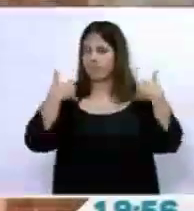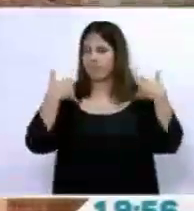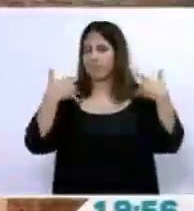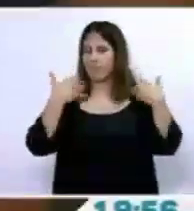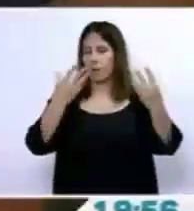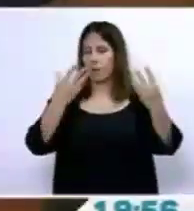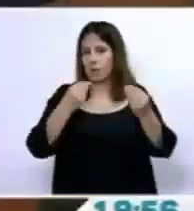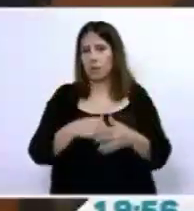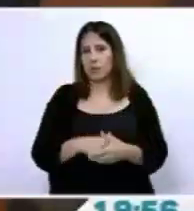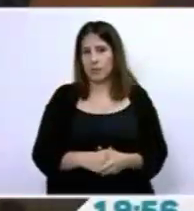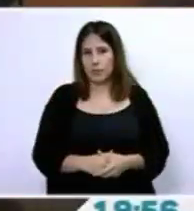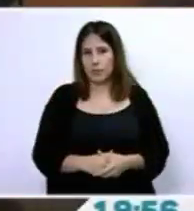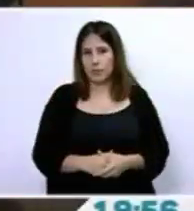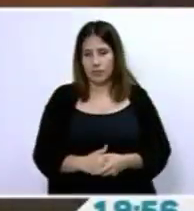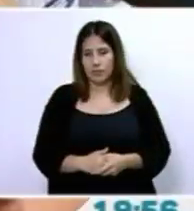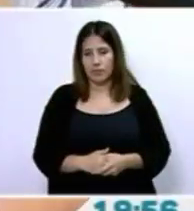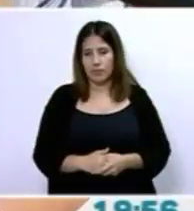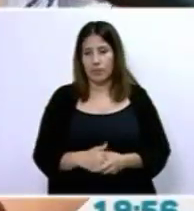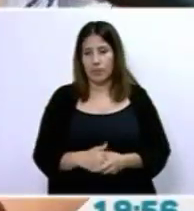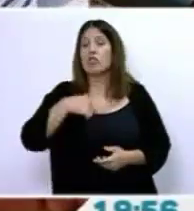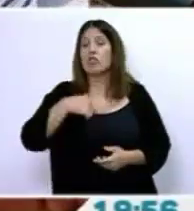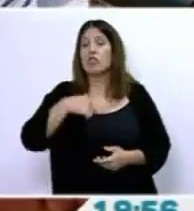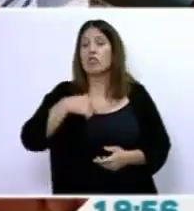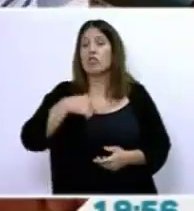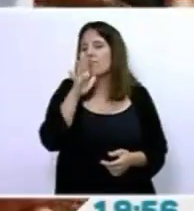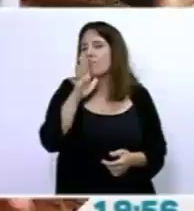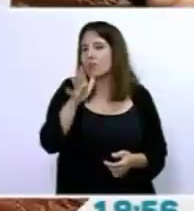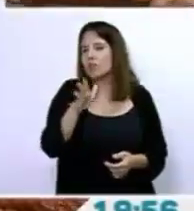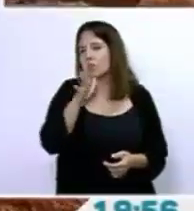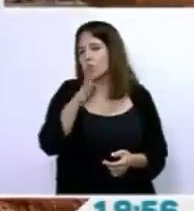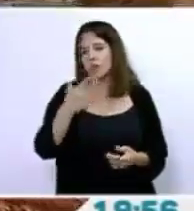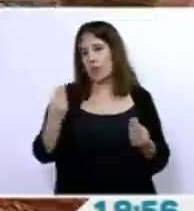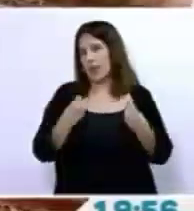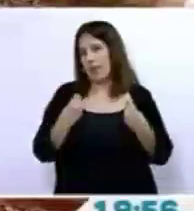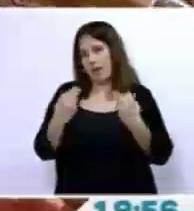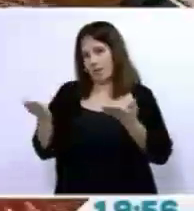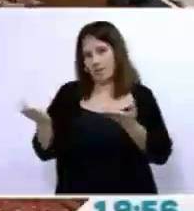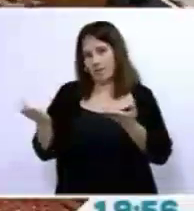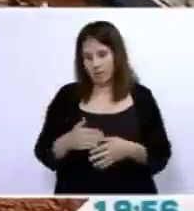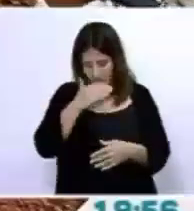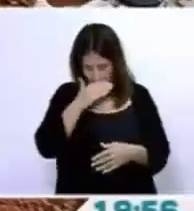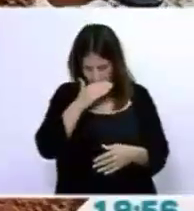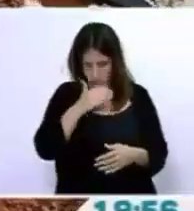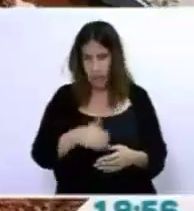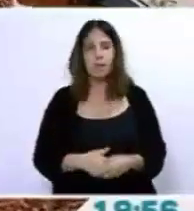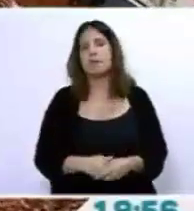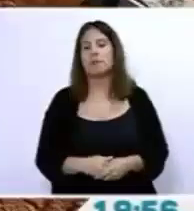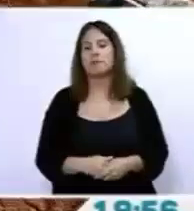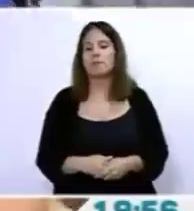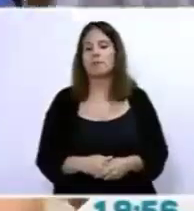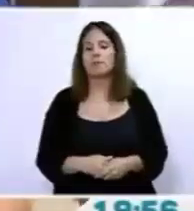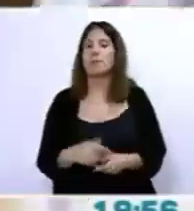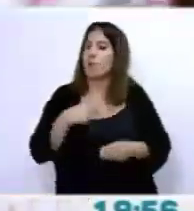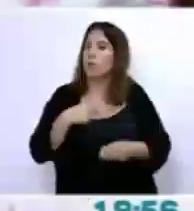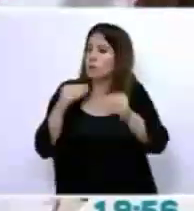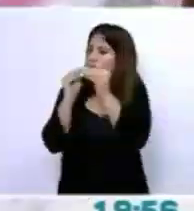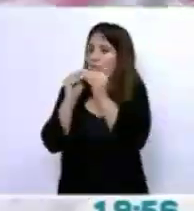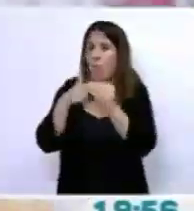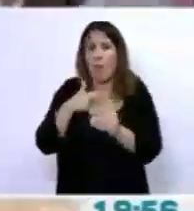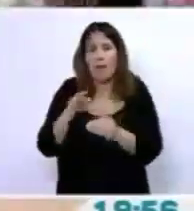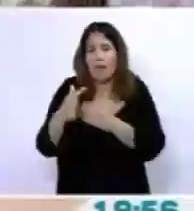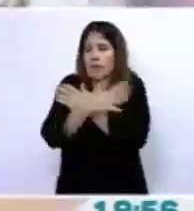mucho. Yo por lo que más contenta estoy es porque la tengo aquí en el mundo con nosotros. La puedo abrazar, la puedo besar y la